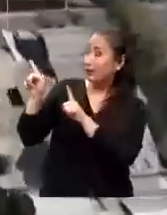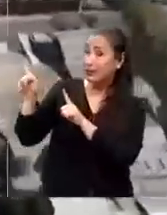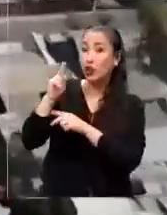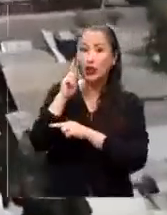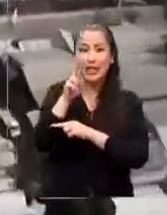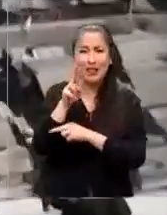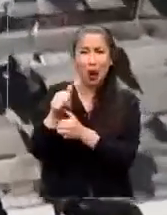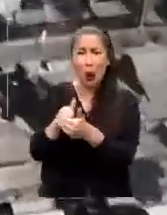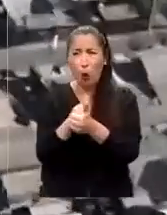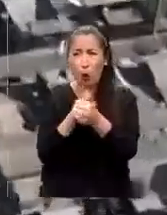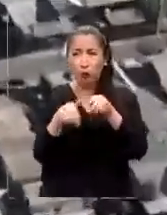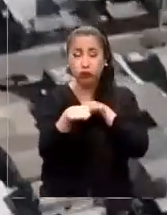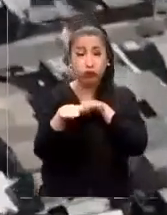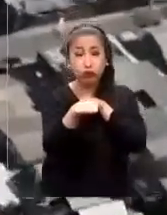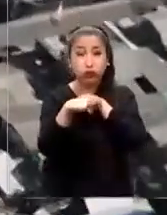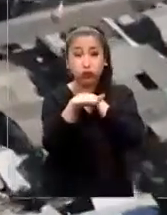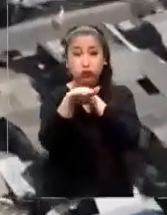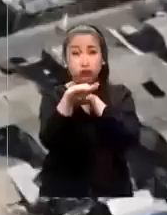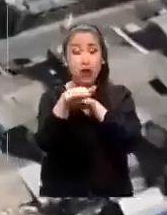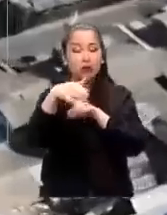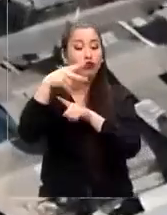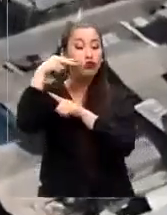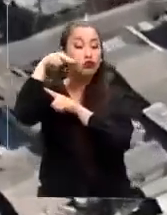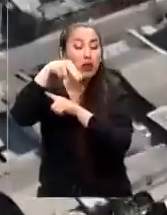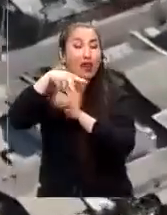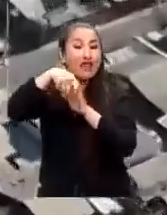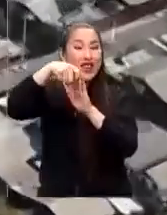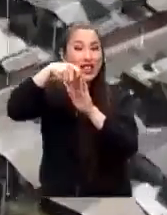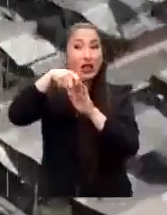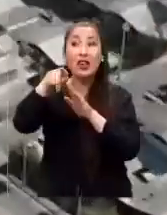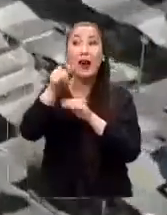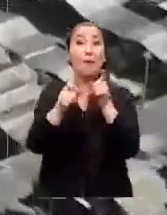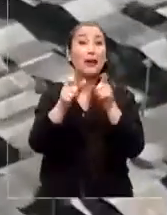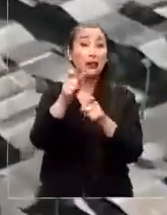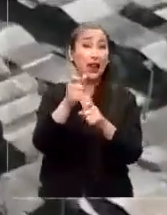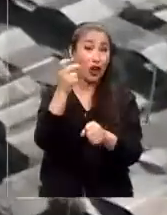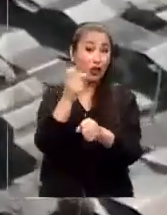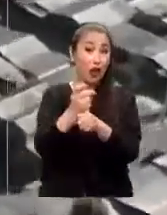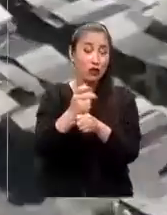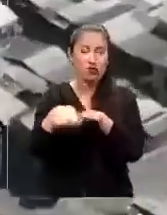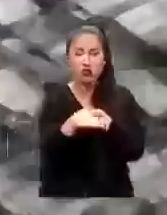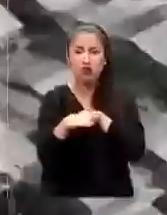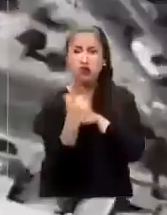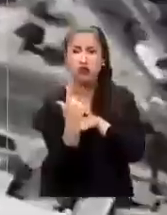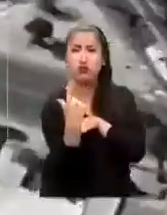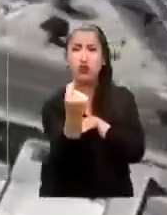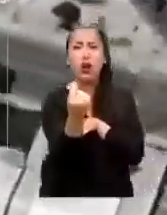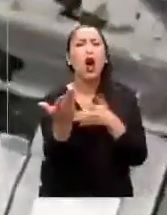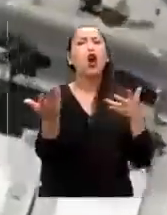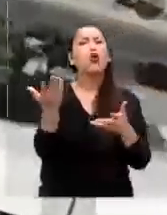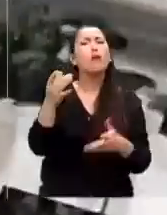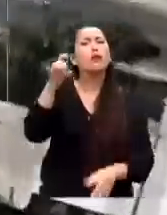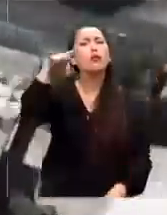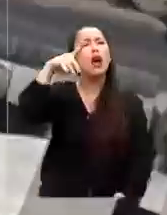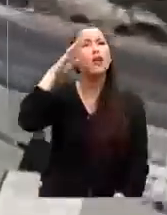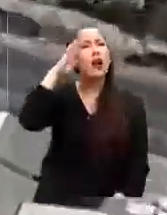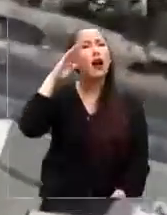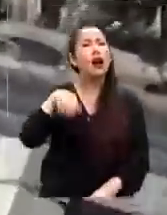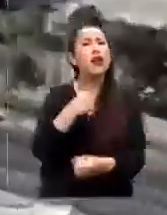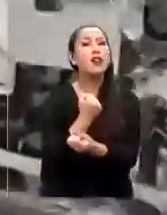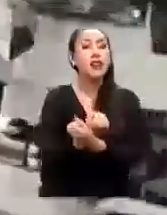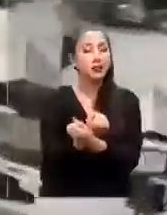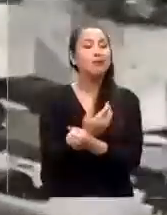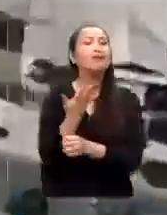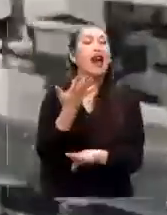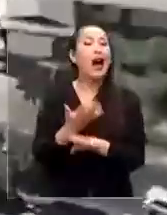esta persecución desde el aire y el momento en que van estos sujetos escapando en este vehículo. ¿De qué manera es que se percata carabineros de esta situación? Hay una